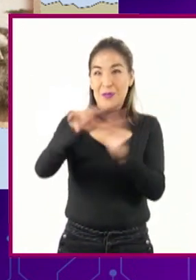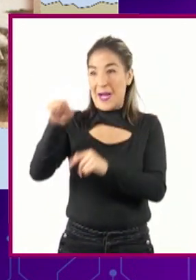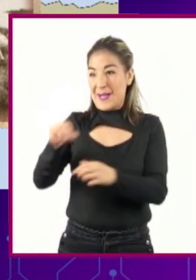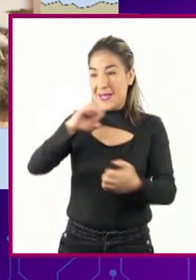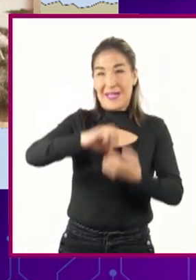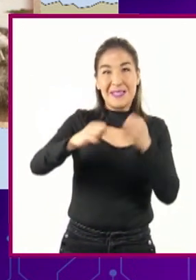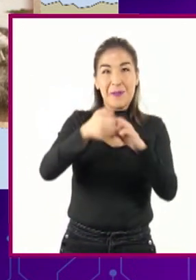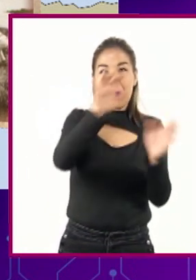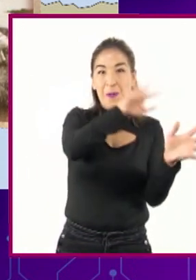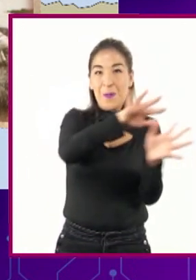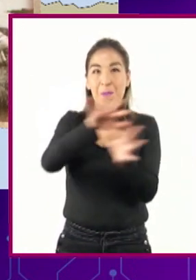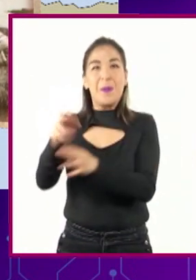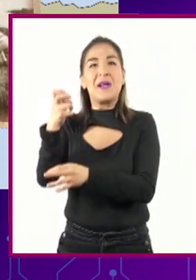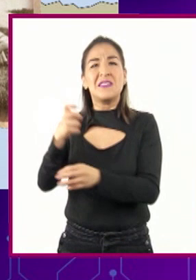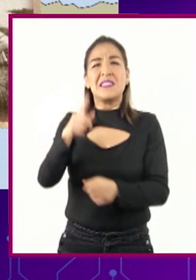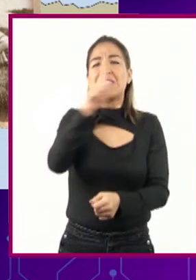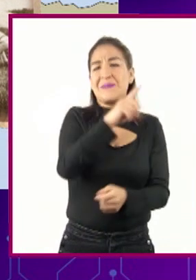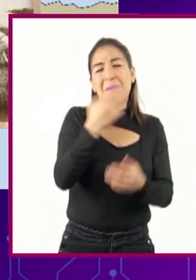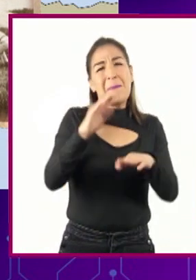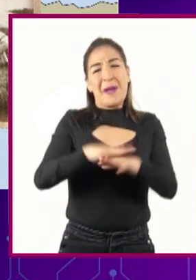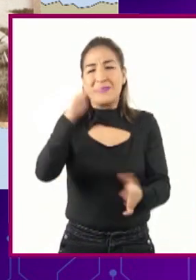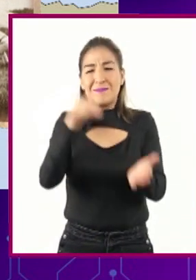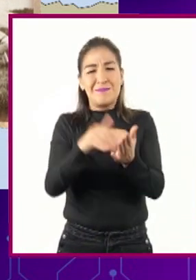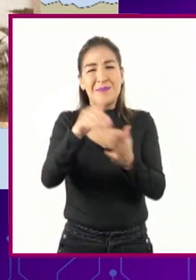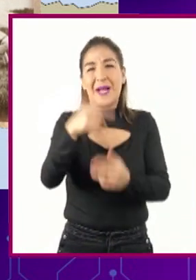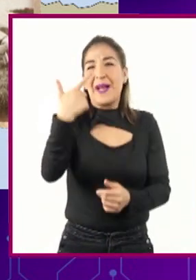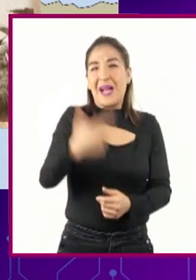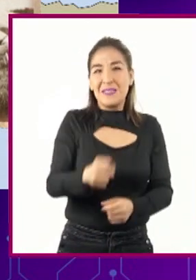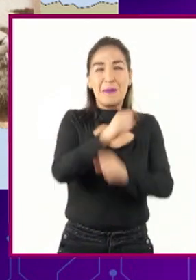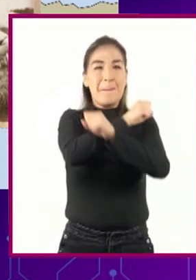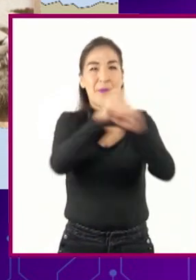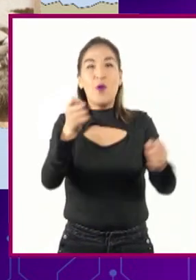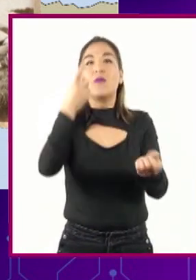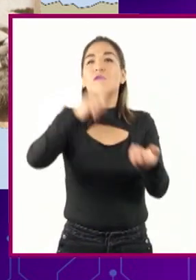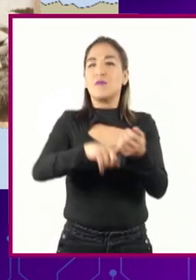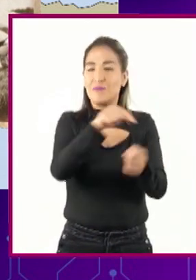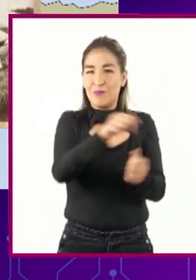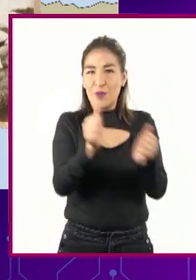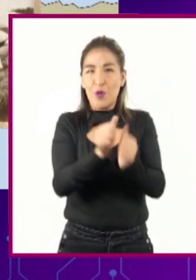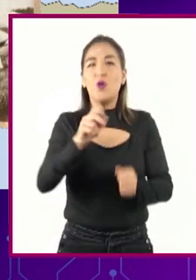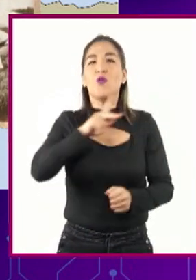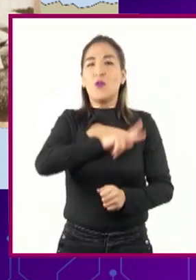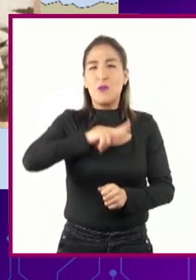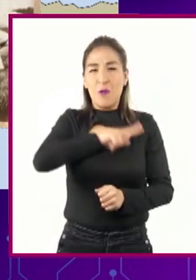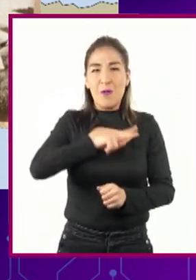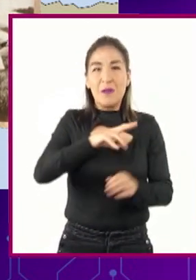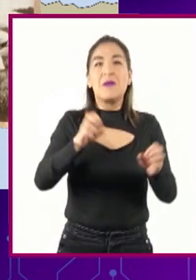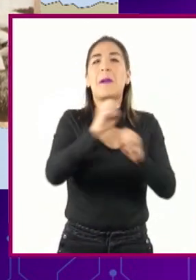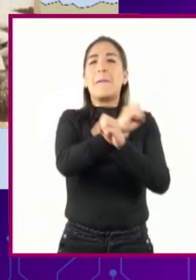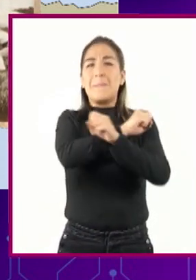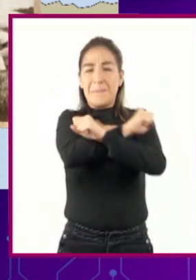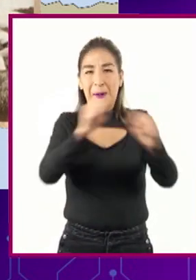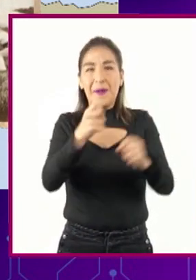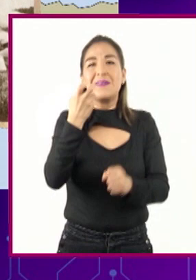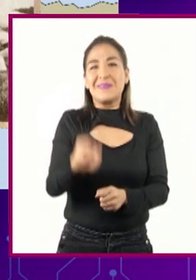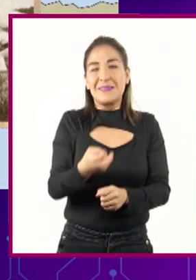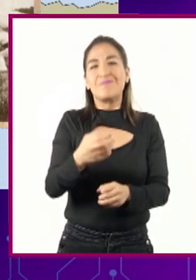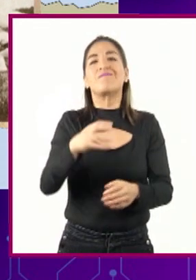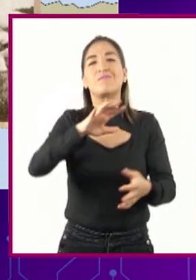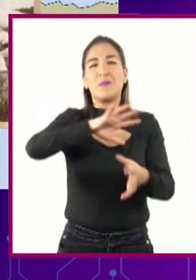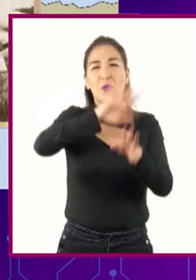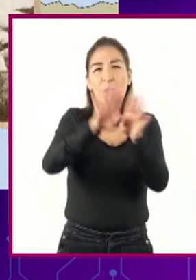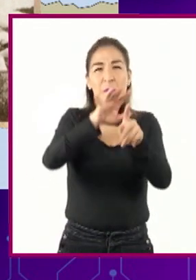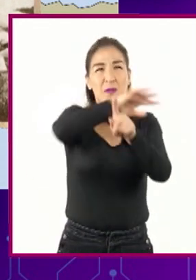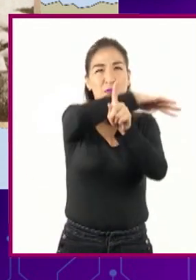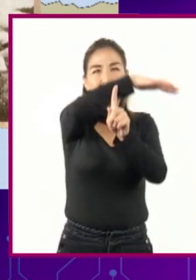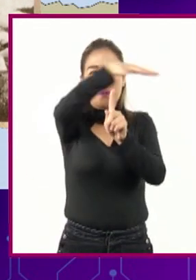lanzaron 170 toneladas de gas cloro contra esas trincheras. De este modo, consiguieron formar una gran nube